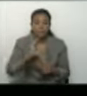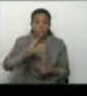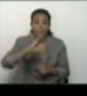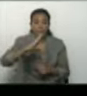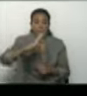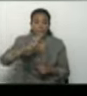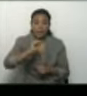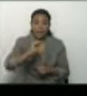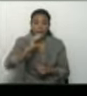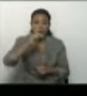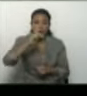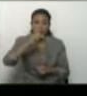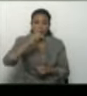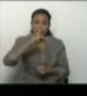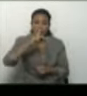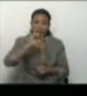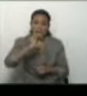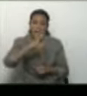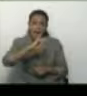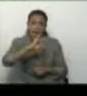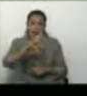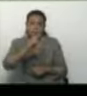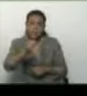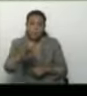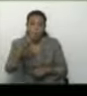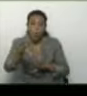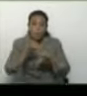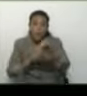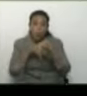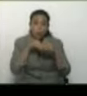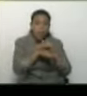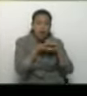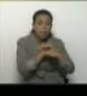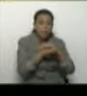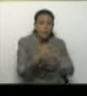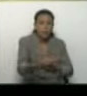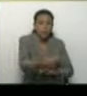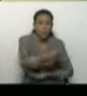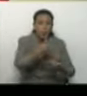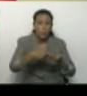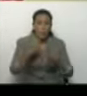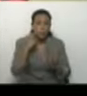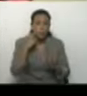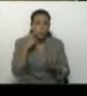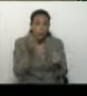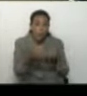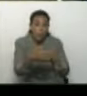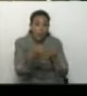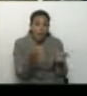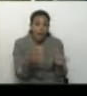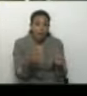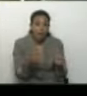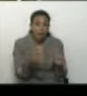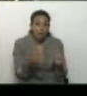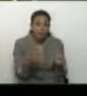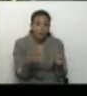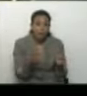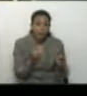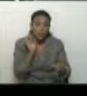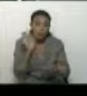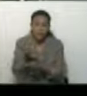Kashi cuenta con un intake, lo cual le permite a él recoger esas pelotas y almacenarlas dentro de una caja o dentro de una